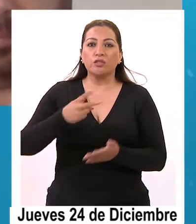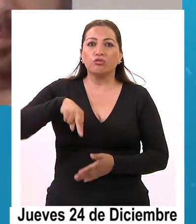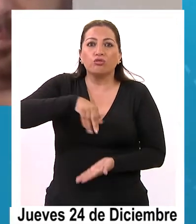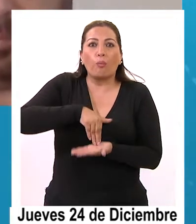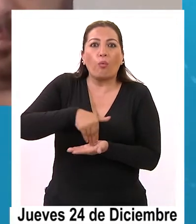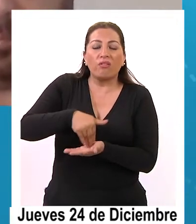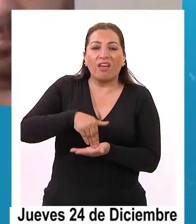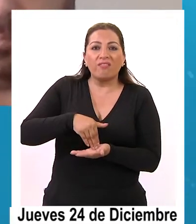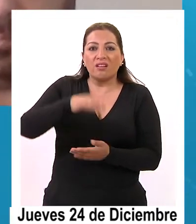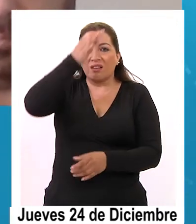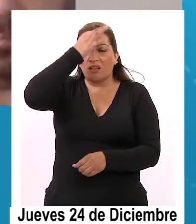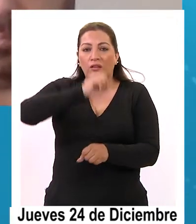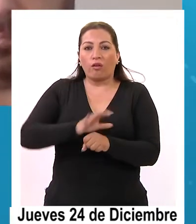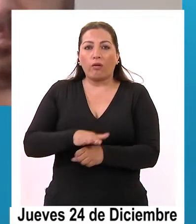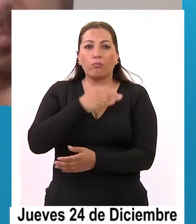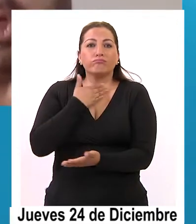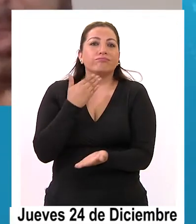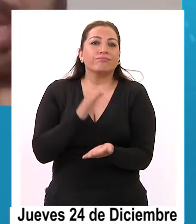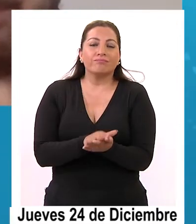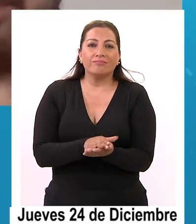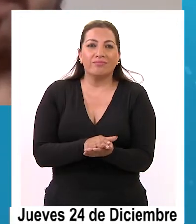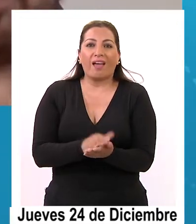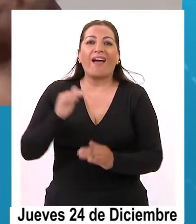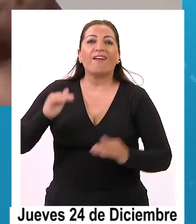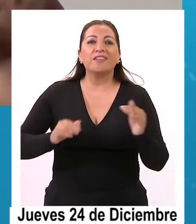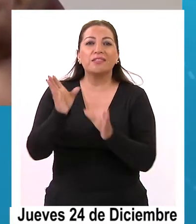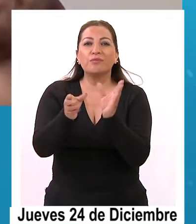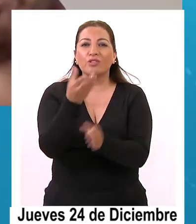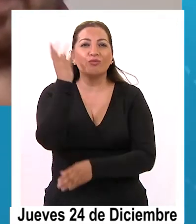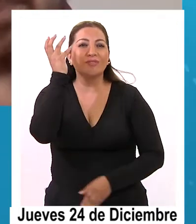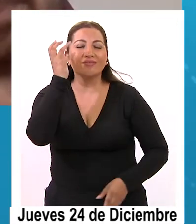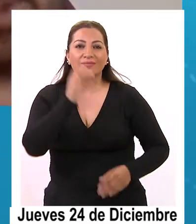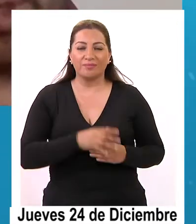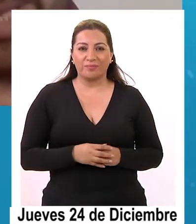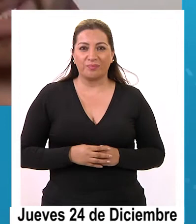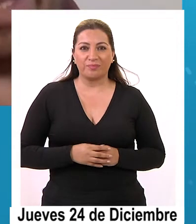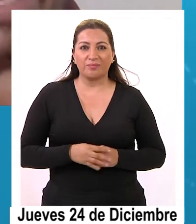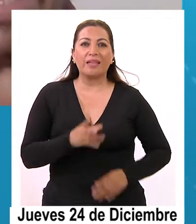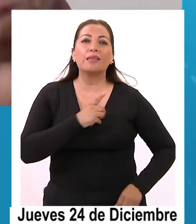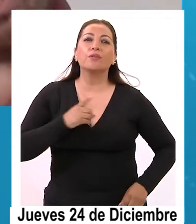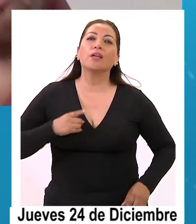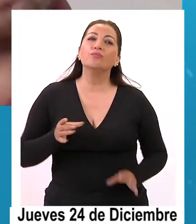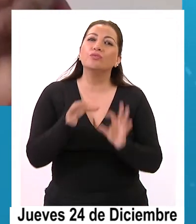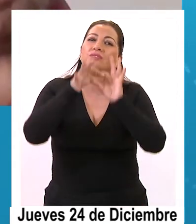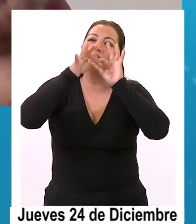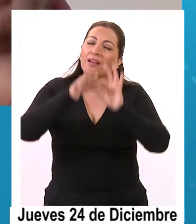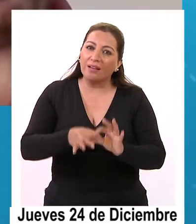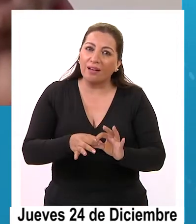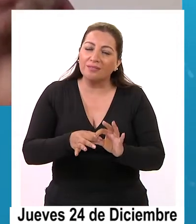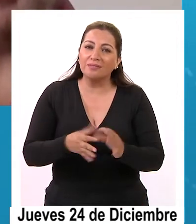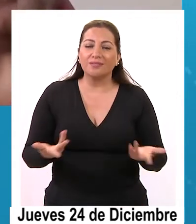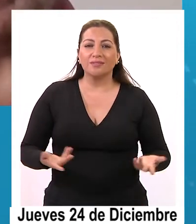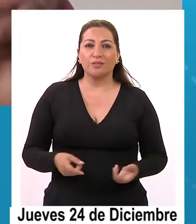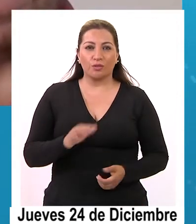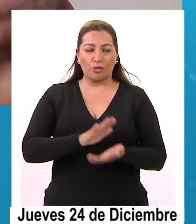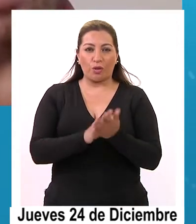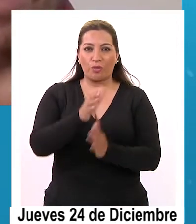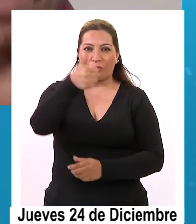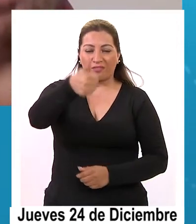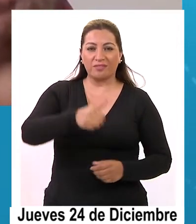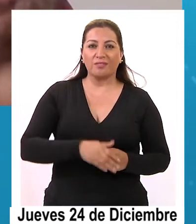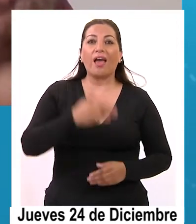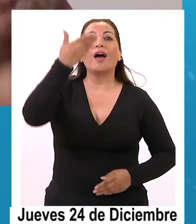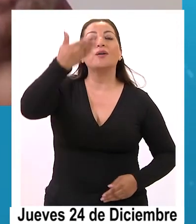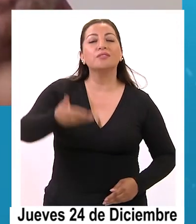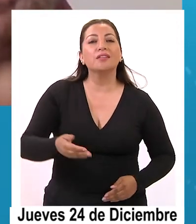virus te va a matar. Y a alguno les cuesta entender eso. Ok. Diputado, gracias por habernos dado esta entrevista. Que